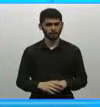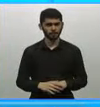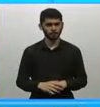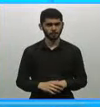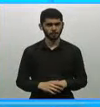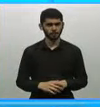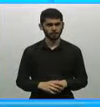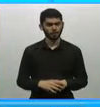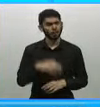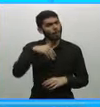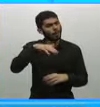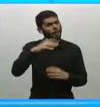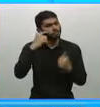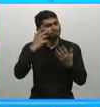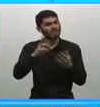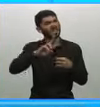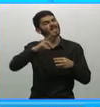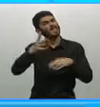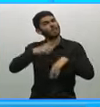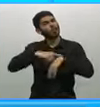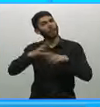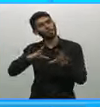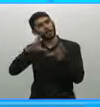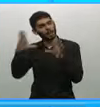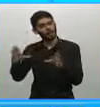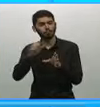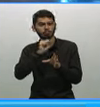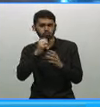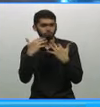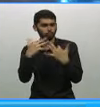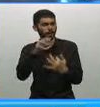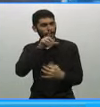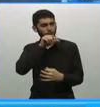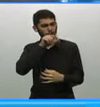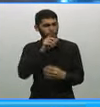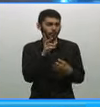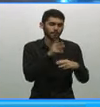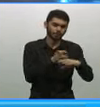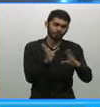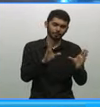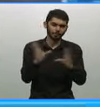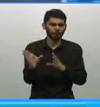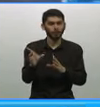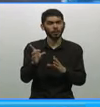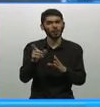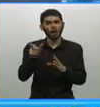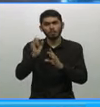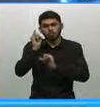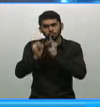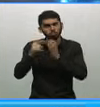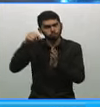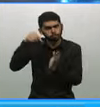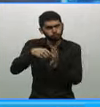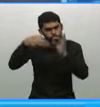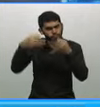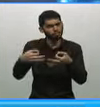Ya vamos a estar repasando la segunda parte que hemos preparado de la conferencia de prensa del Tata Martino, haciendo mención más puntualmente a lo que tiene que ver con